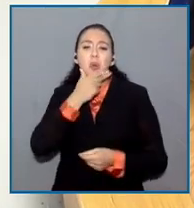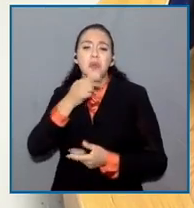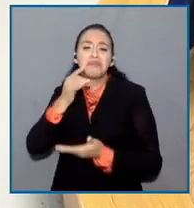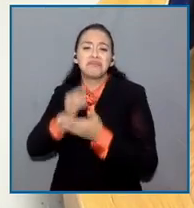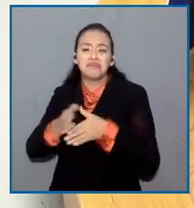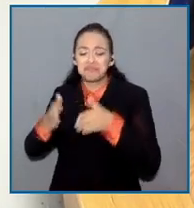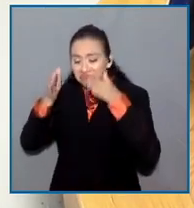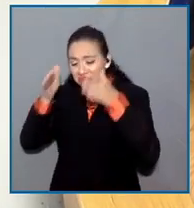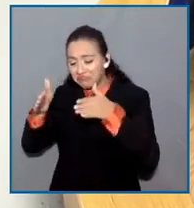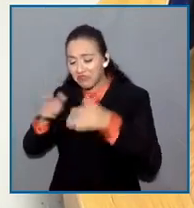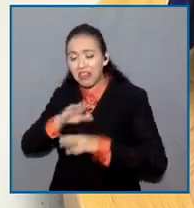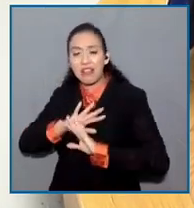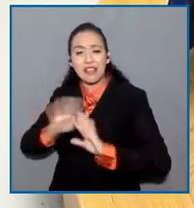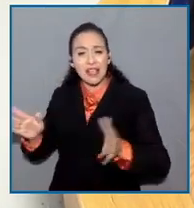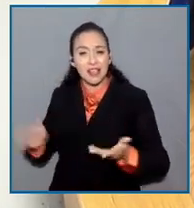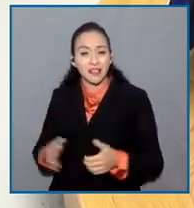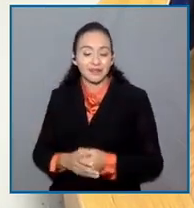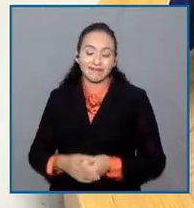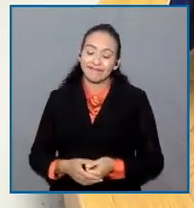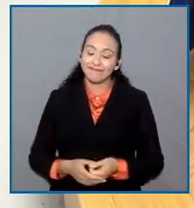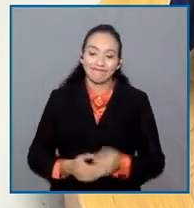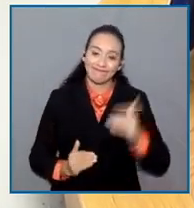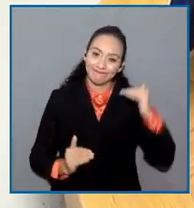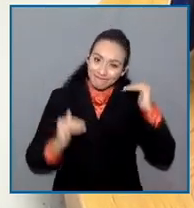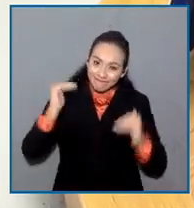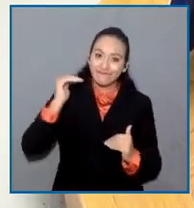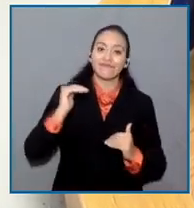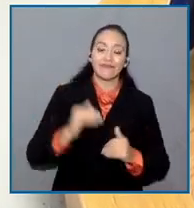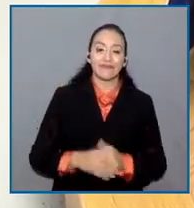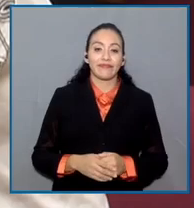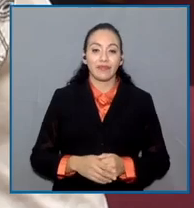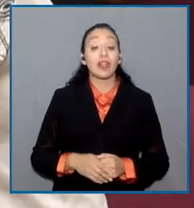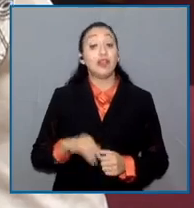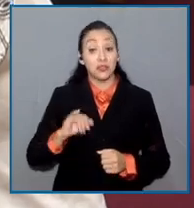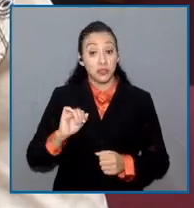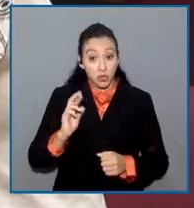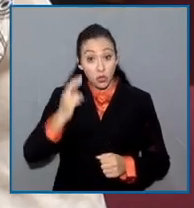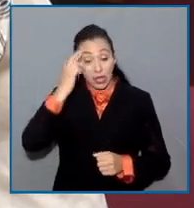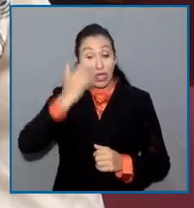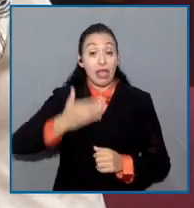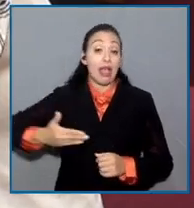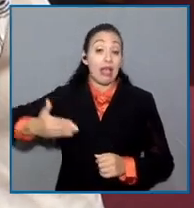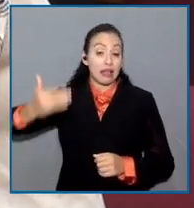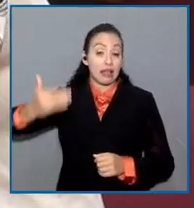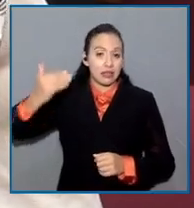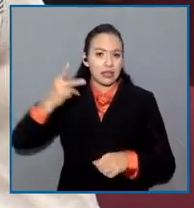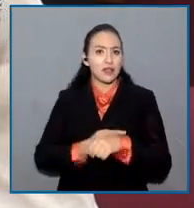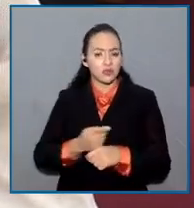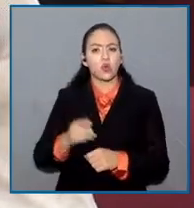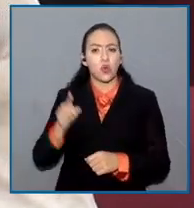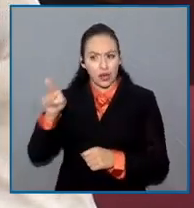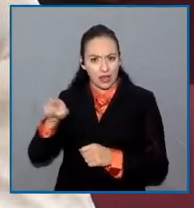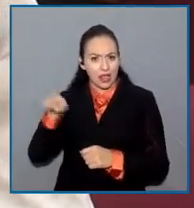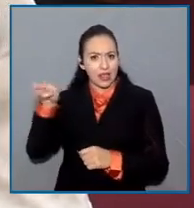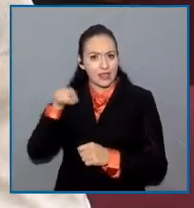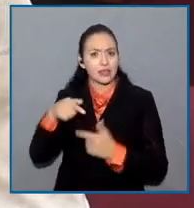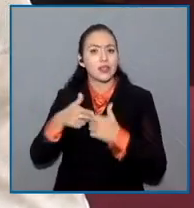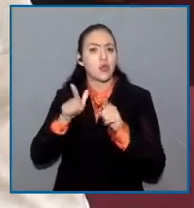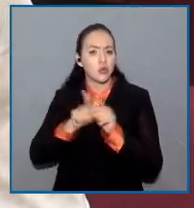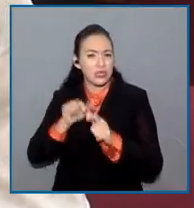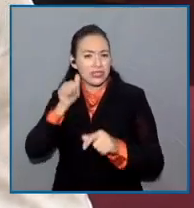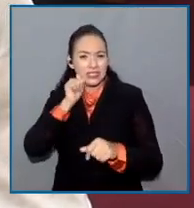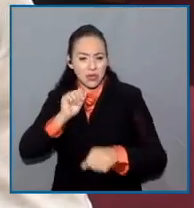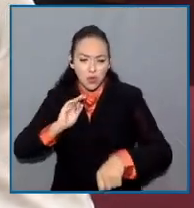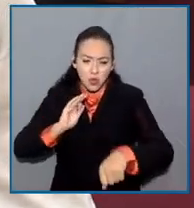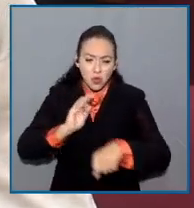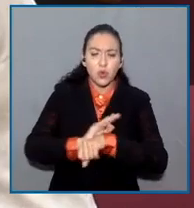aparecido reiteradamente en las recomendaciones particulares de la CEDAW al Estado mexicano, que ha rendido a la fecha 9 informes ante el organismo desde